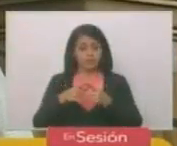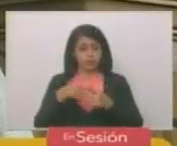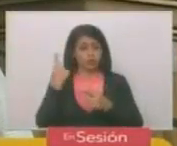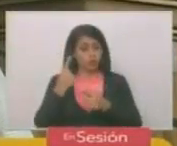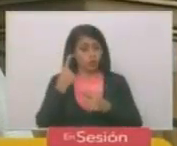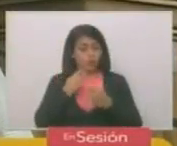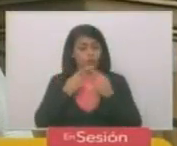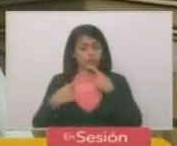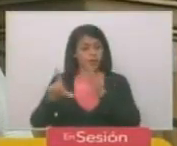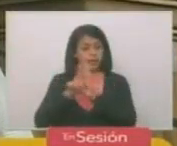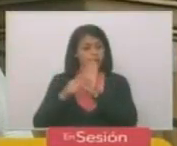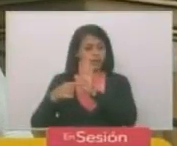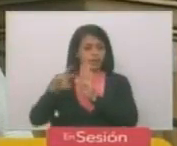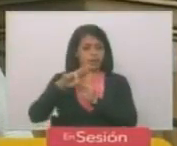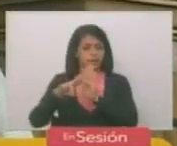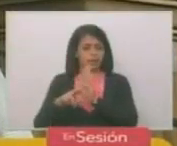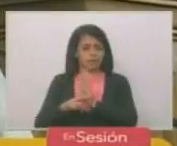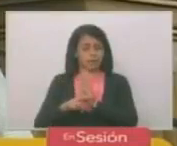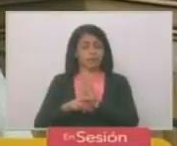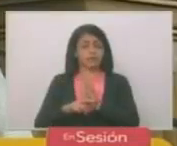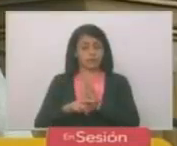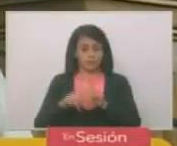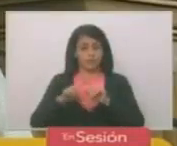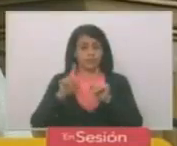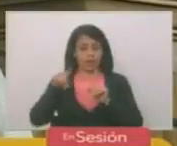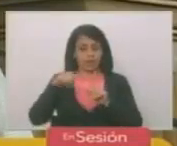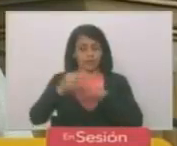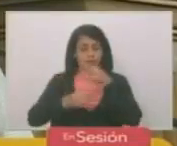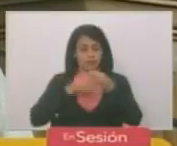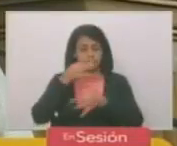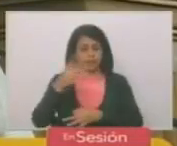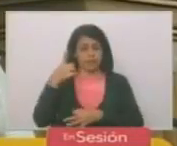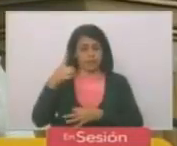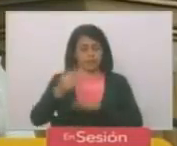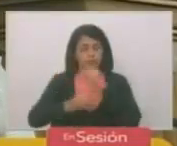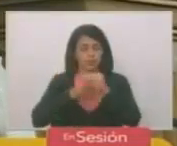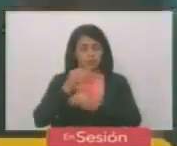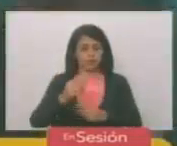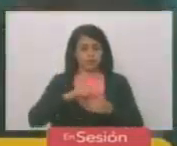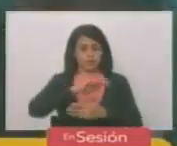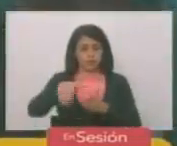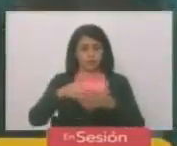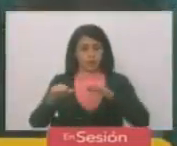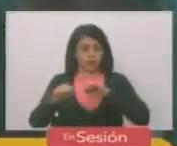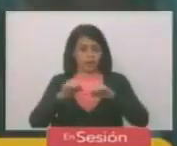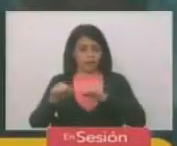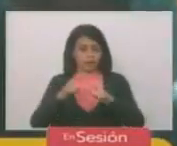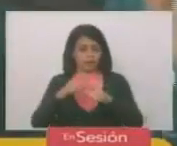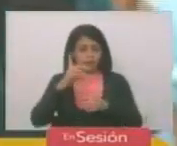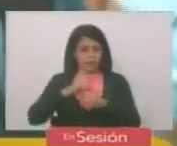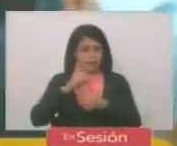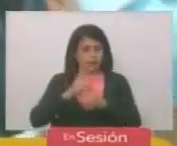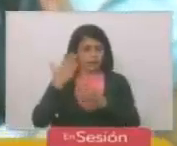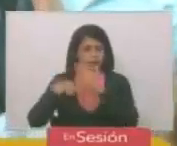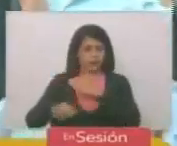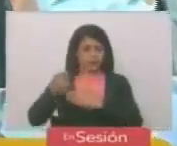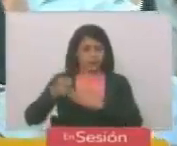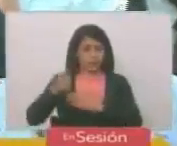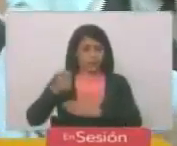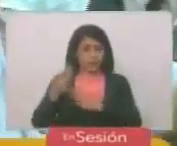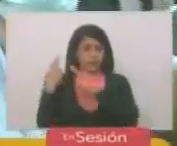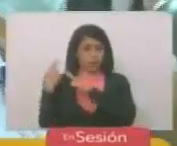que establezca la ley, reglamentos y resoluciones. Asimismo, tienen derecho a ejercer la acción de habeas data ante el tribunal